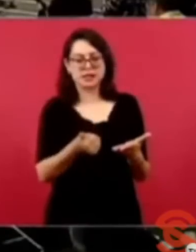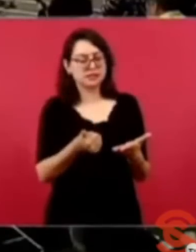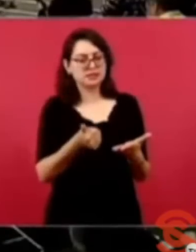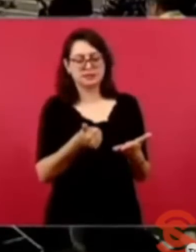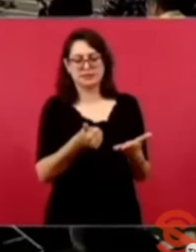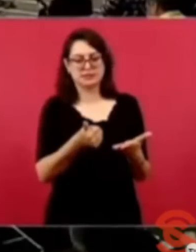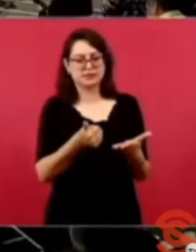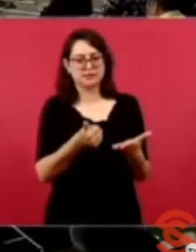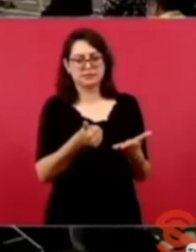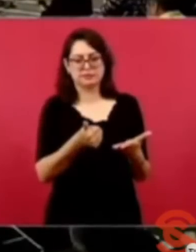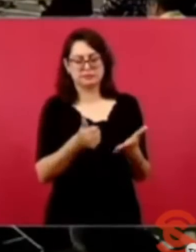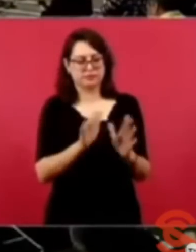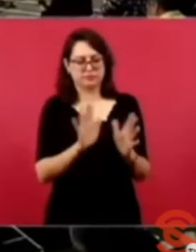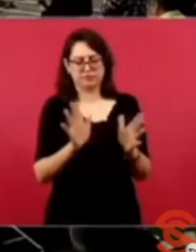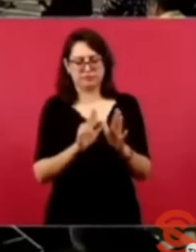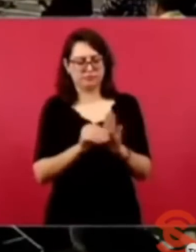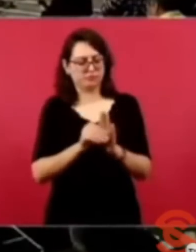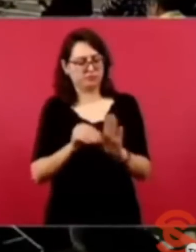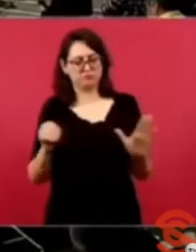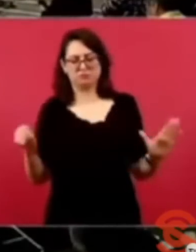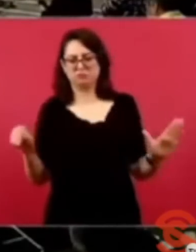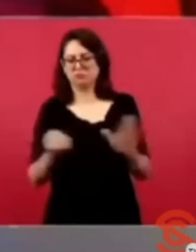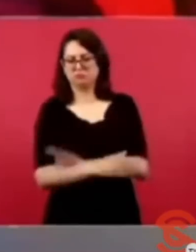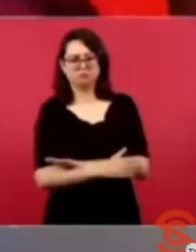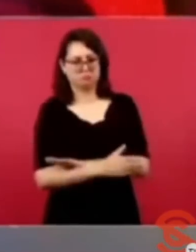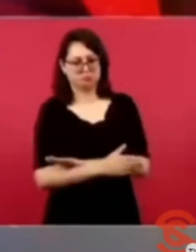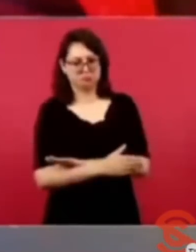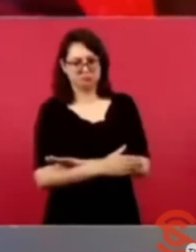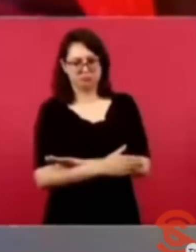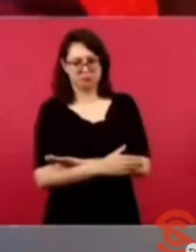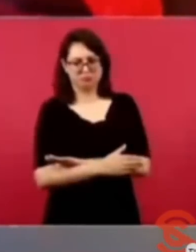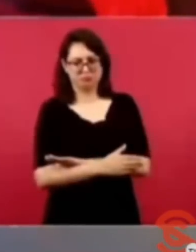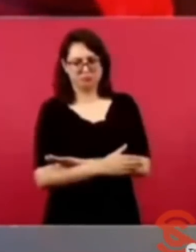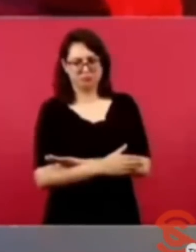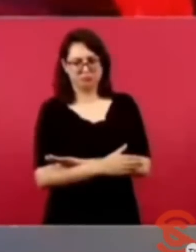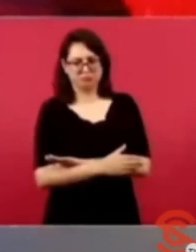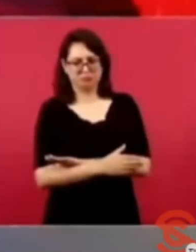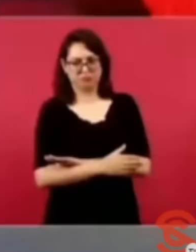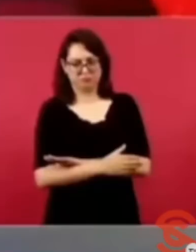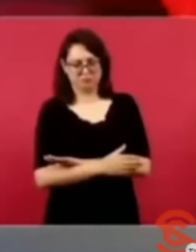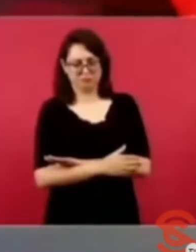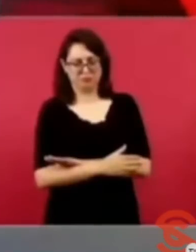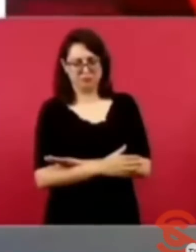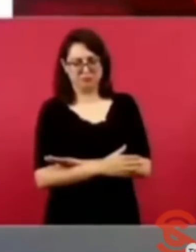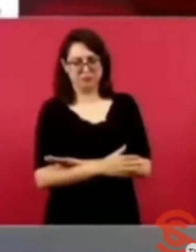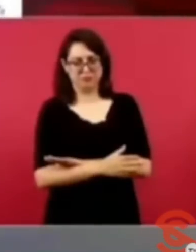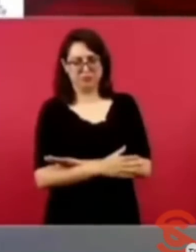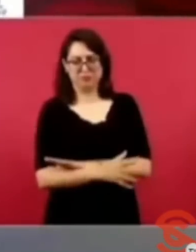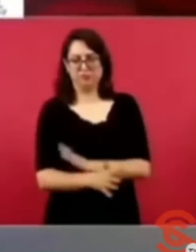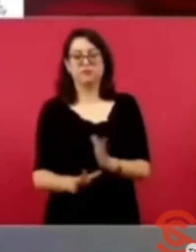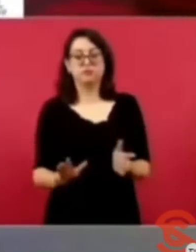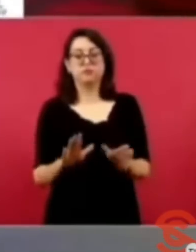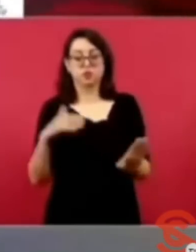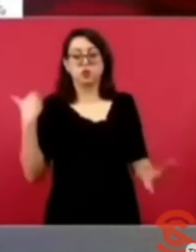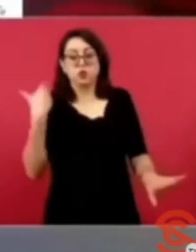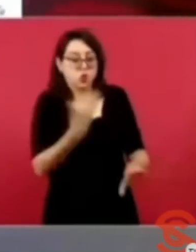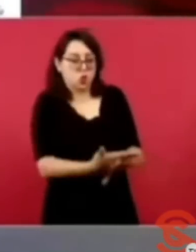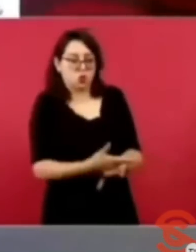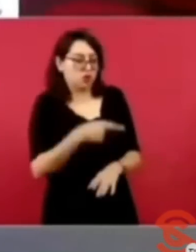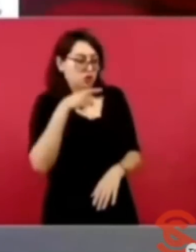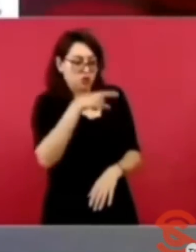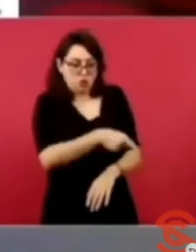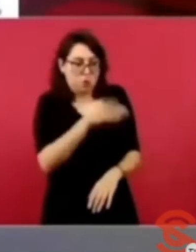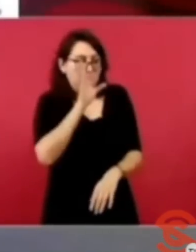propone desechar el recurso de revisión, es decir, resolver en contra del señor